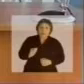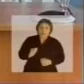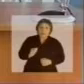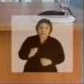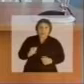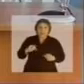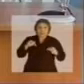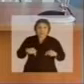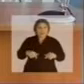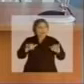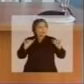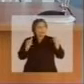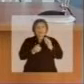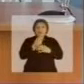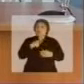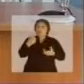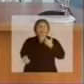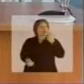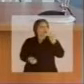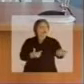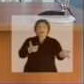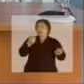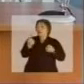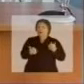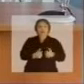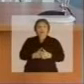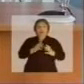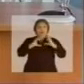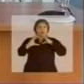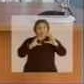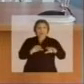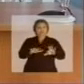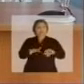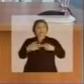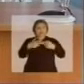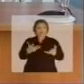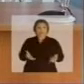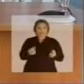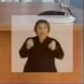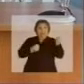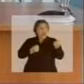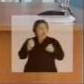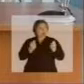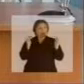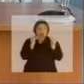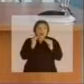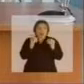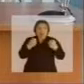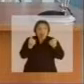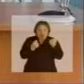Donde estamos Llenos de chiches nuevos De buenas comunicaciones De autitos